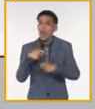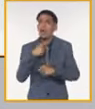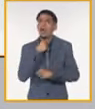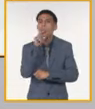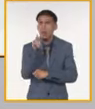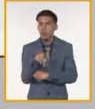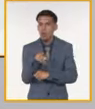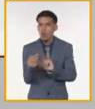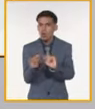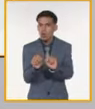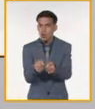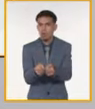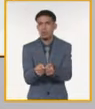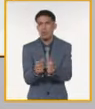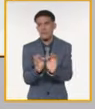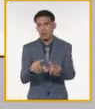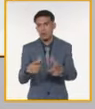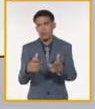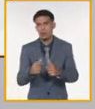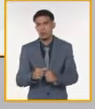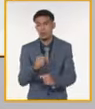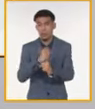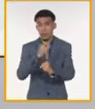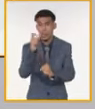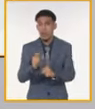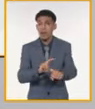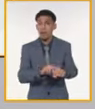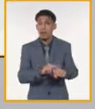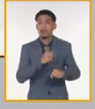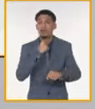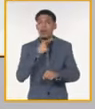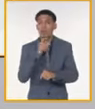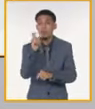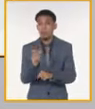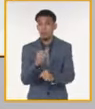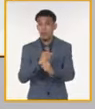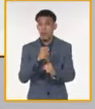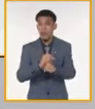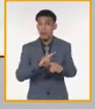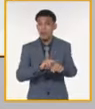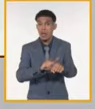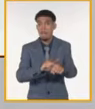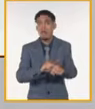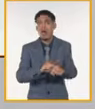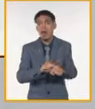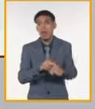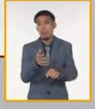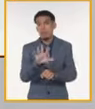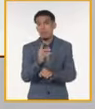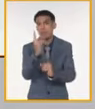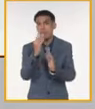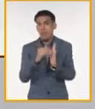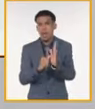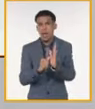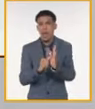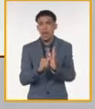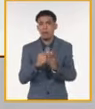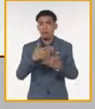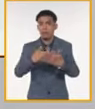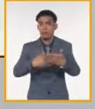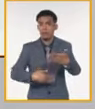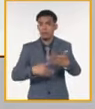se se se cumpla los trabajadores enfermos bueno Cuando un trabajador se enferma por un periodo de ya superior eh que no resuelve con los certificados